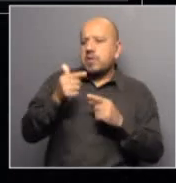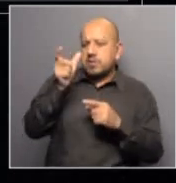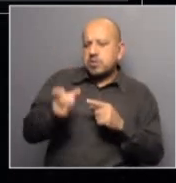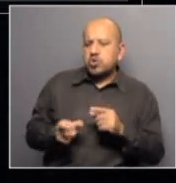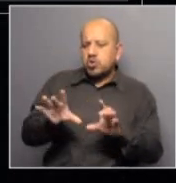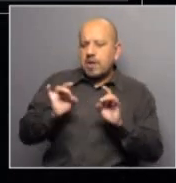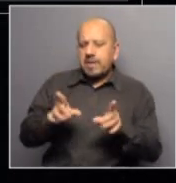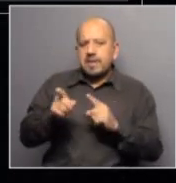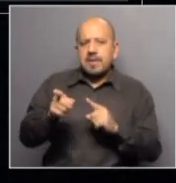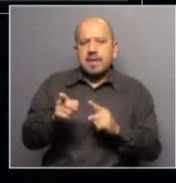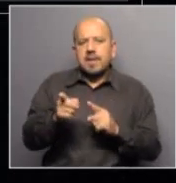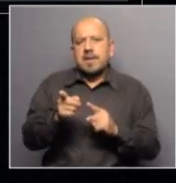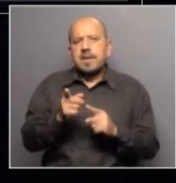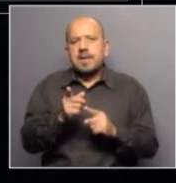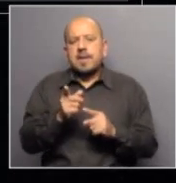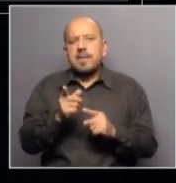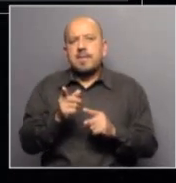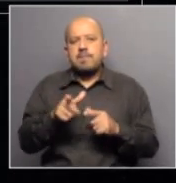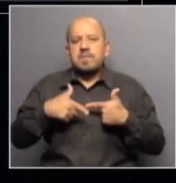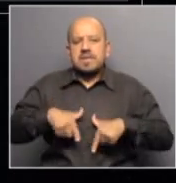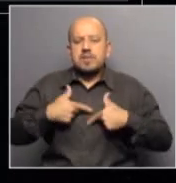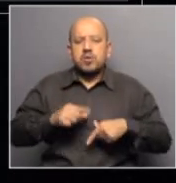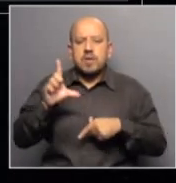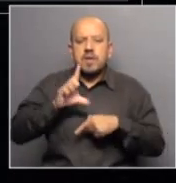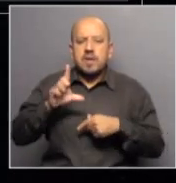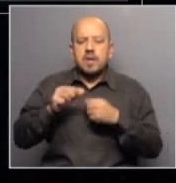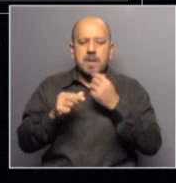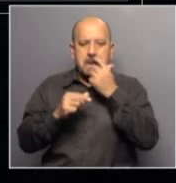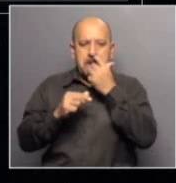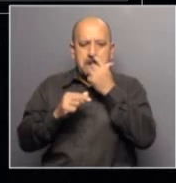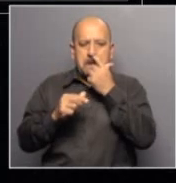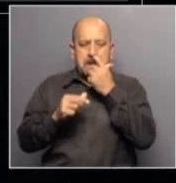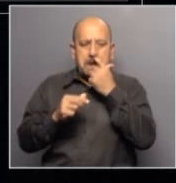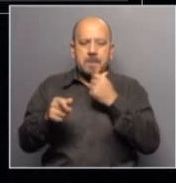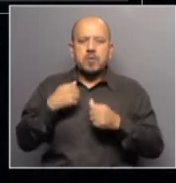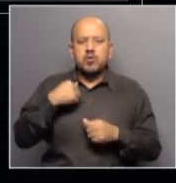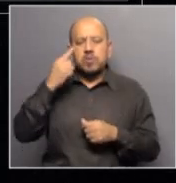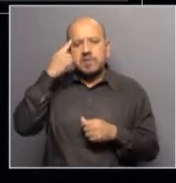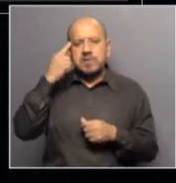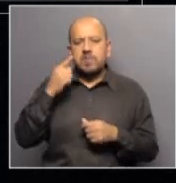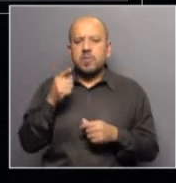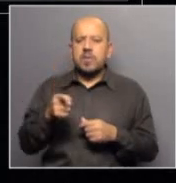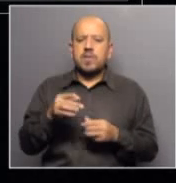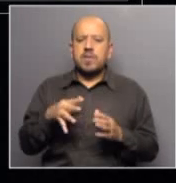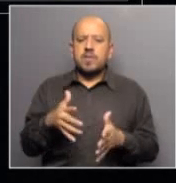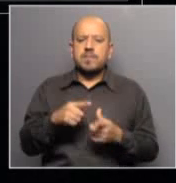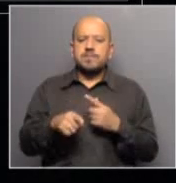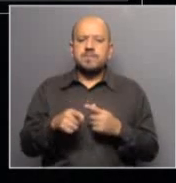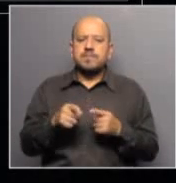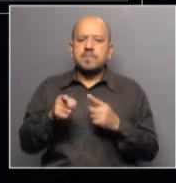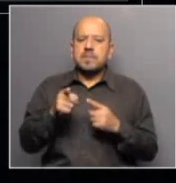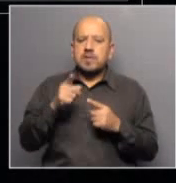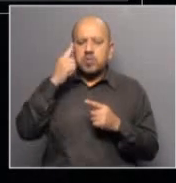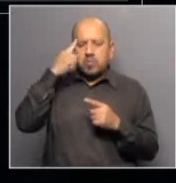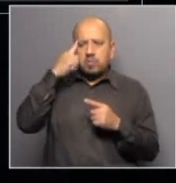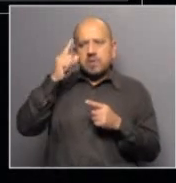¿Una verdad revelada para él? Bueno, lo tomamos más como algo que tiene que ver con un pienso propio